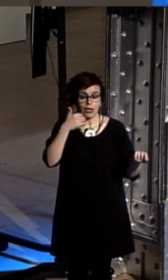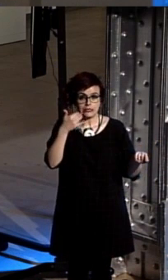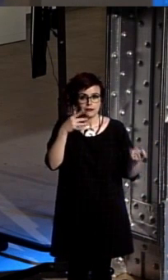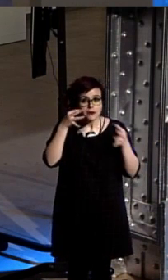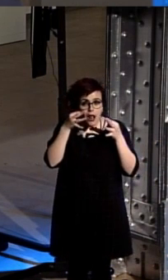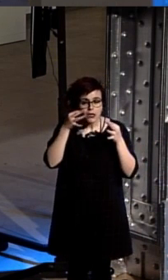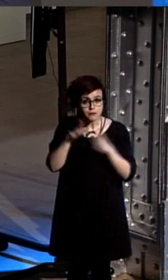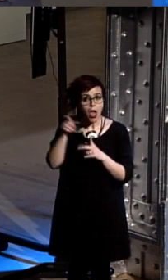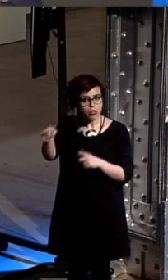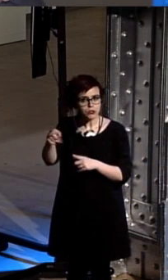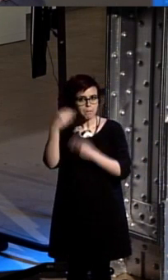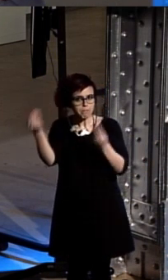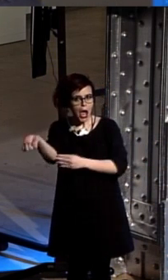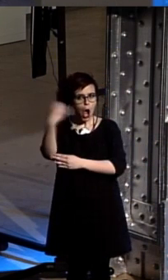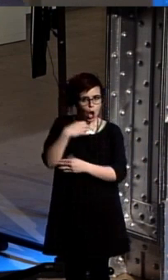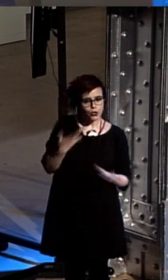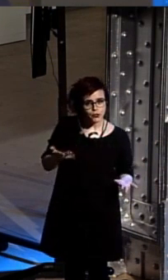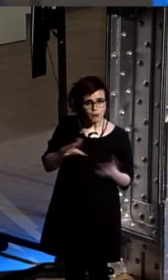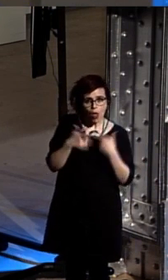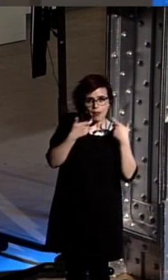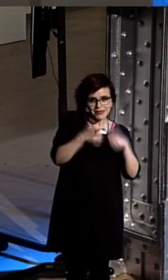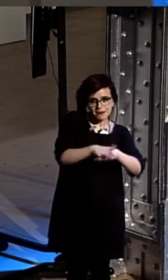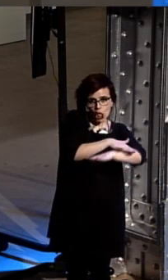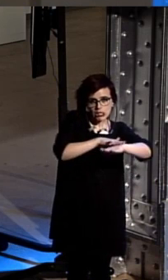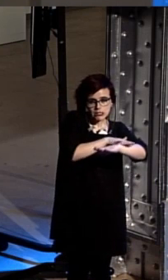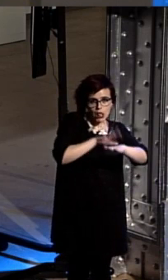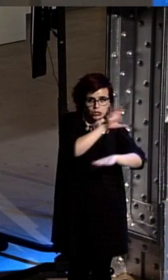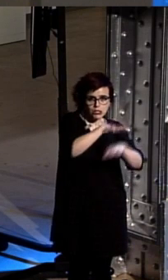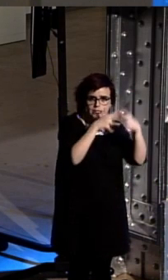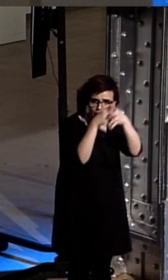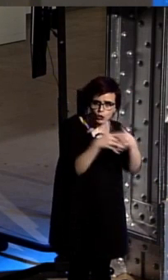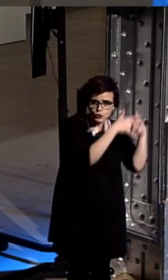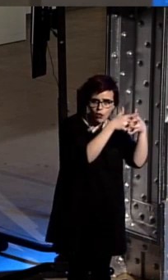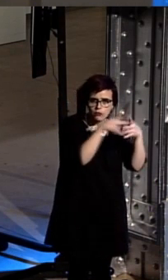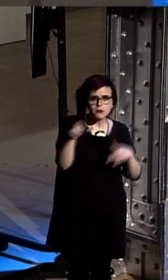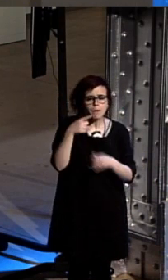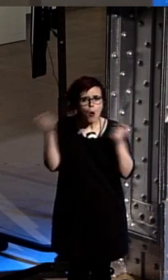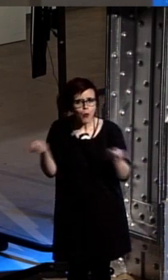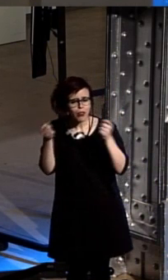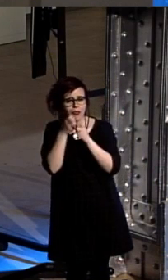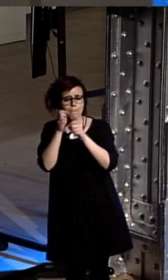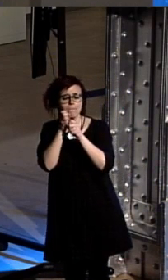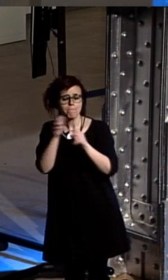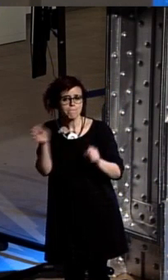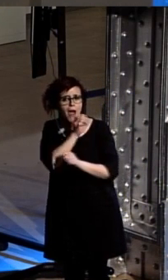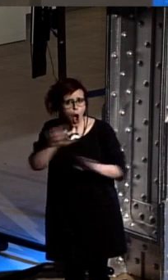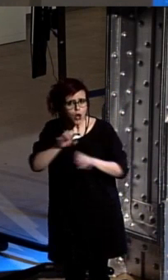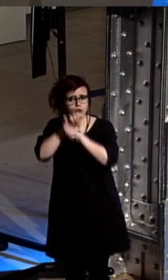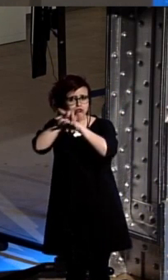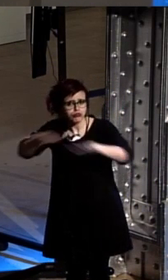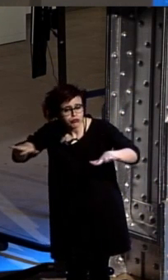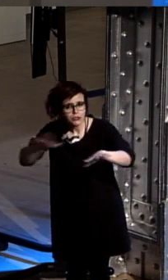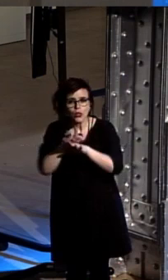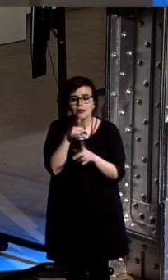que se le ha dado mejor a ISIS hasta ahora comparado con el Departamento de Estado de Estados Unidos. Así que hay que llegar a entender bien cómo